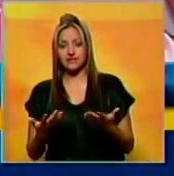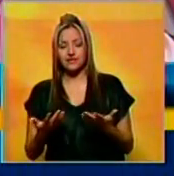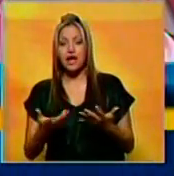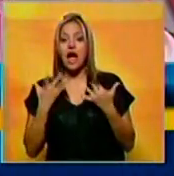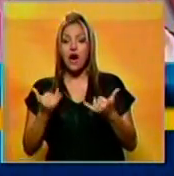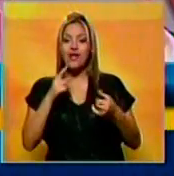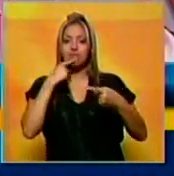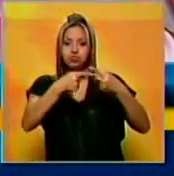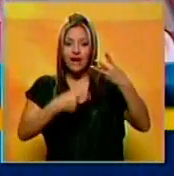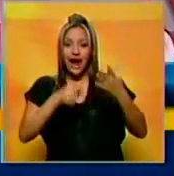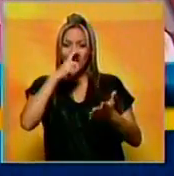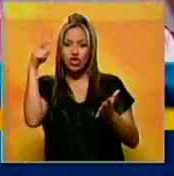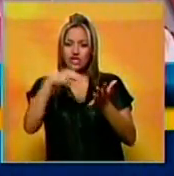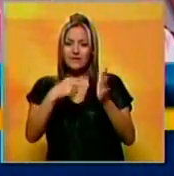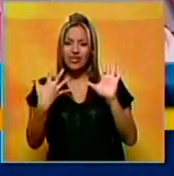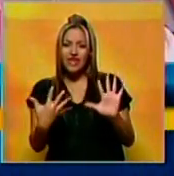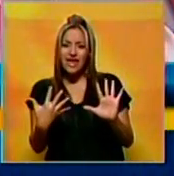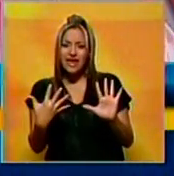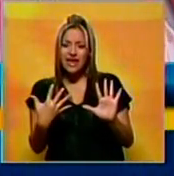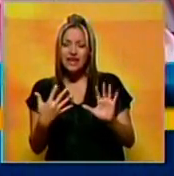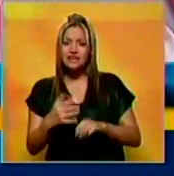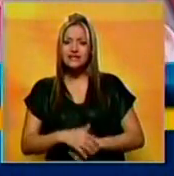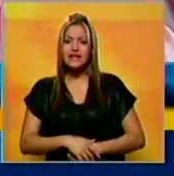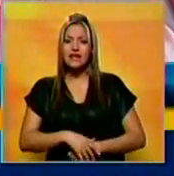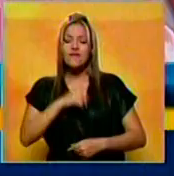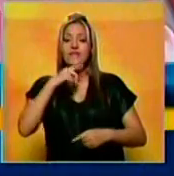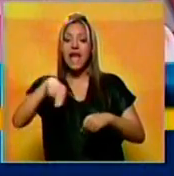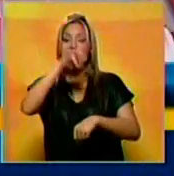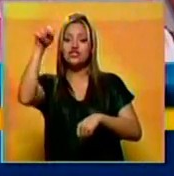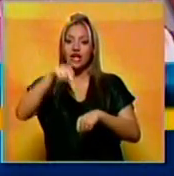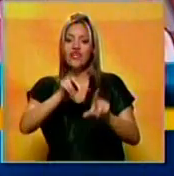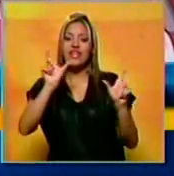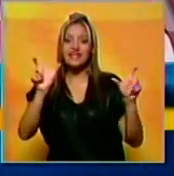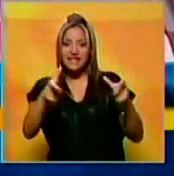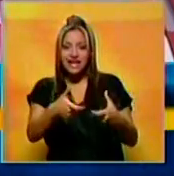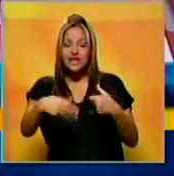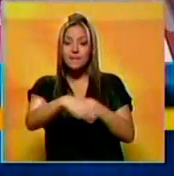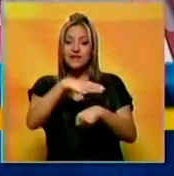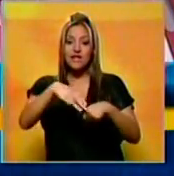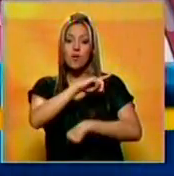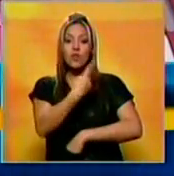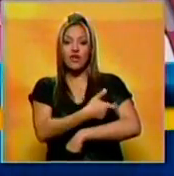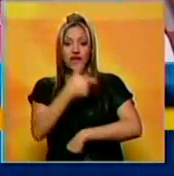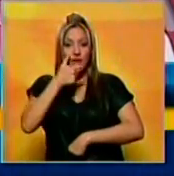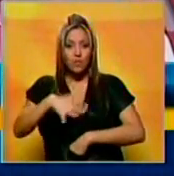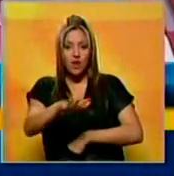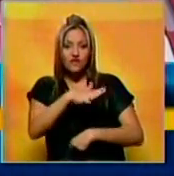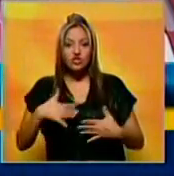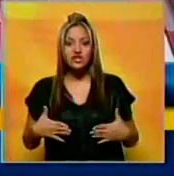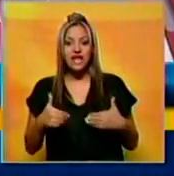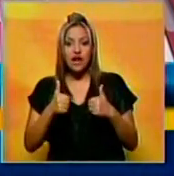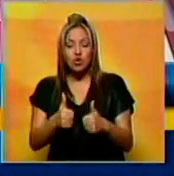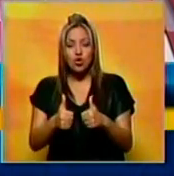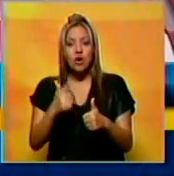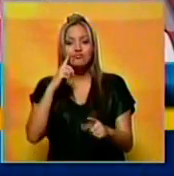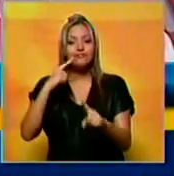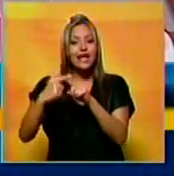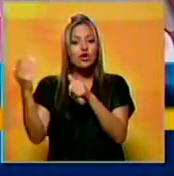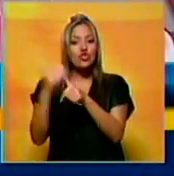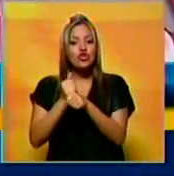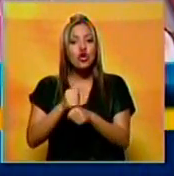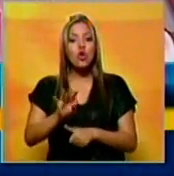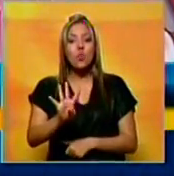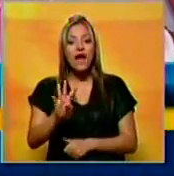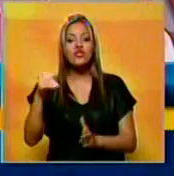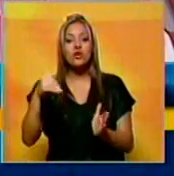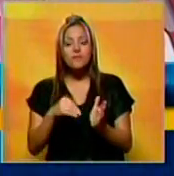tenemos del año 2010 del Registro Nacional de Cancerología del Ministerio del Poder Popular para la Salud, se diagnosticaron más